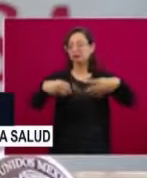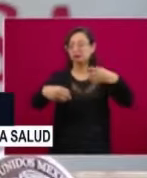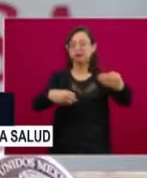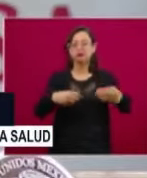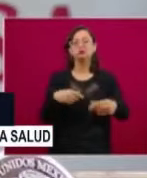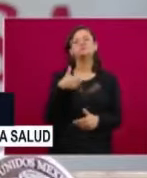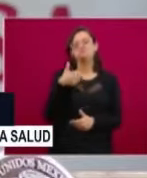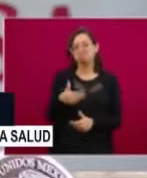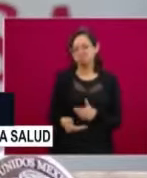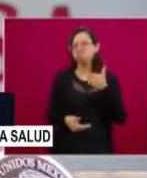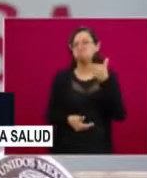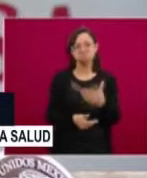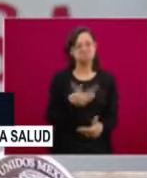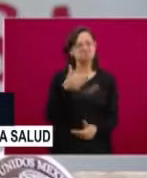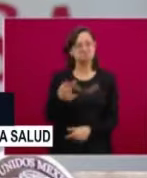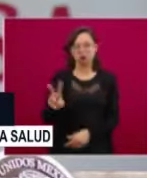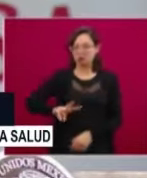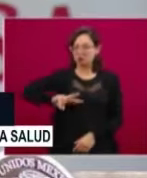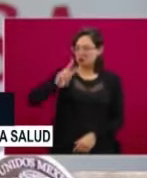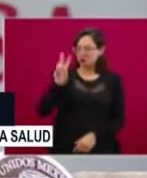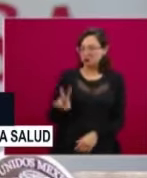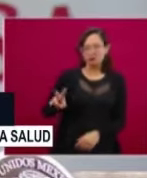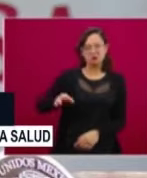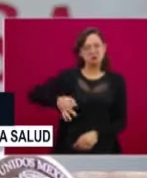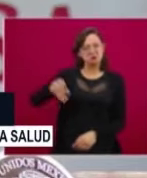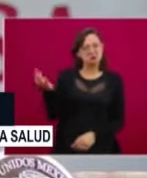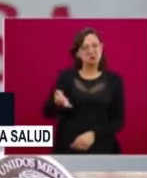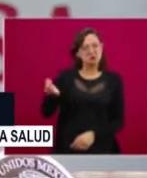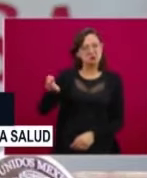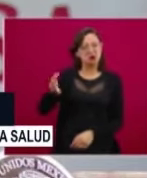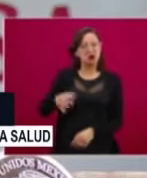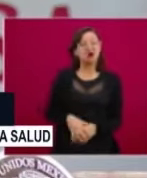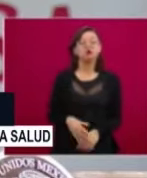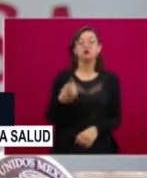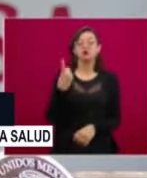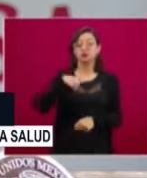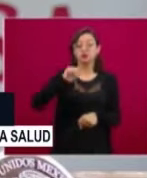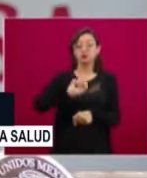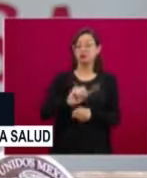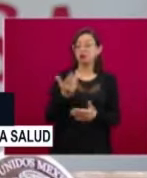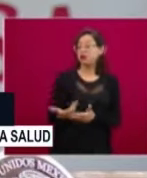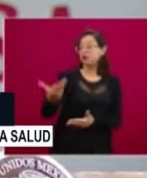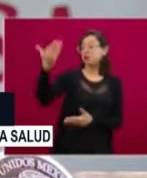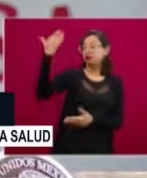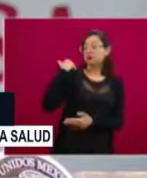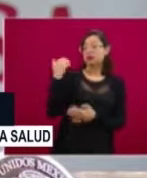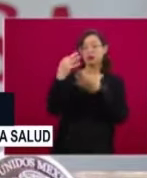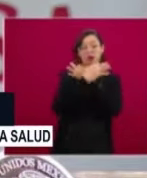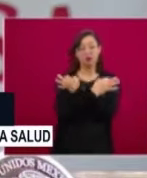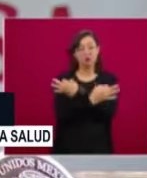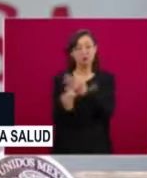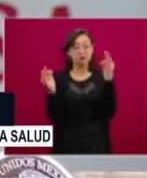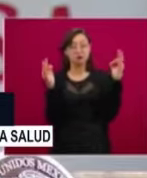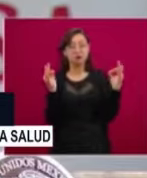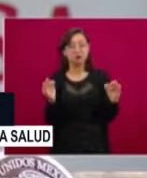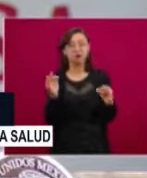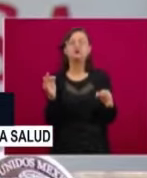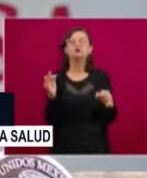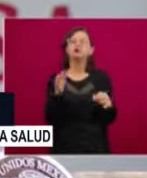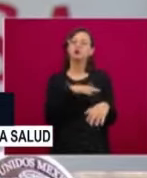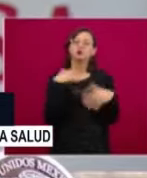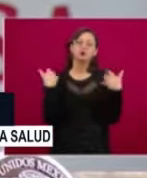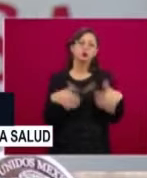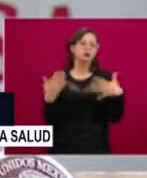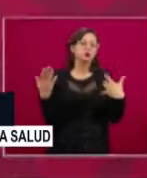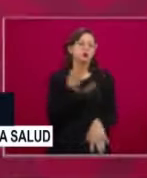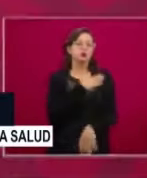que millones literalmente millones de mexicanas y mexicanos se mantengan en kansas y mantengan fuera del espacio público